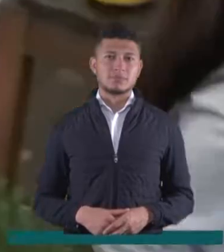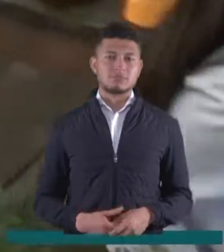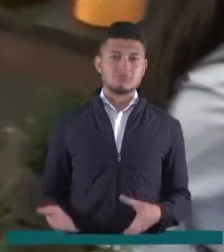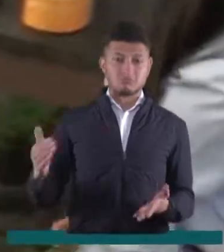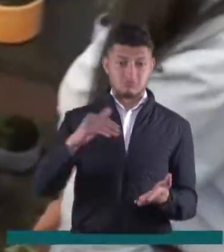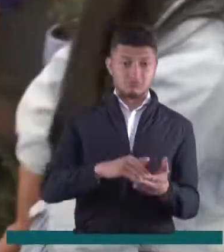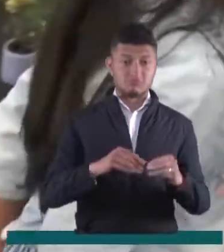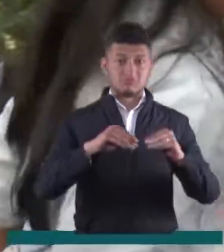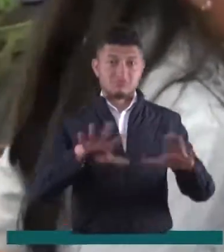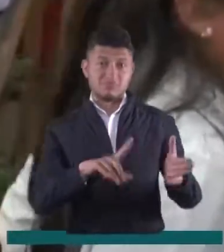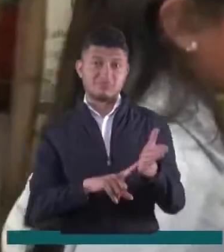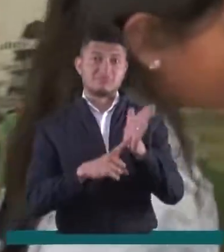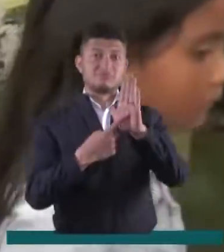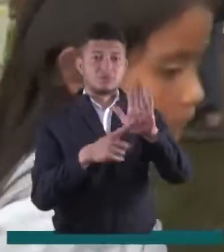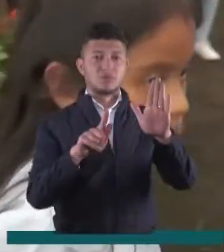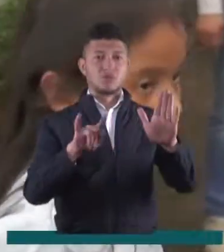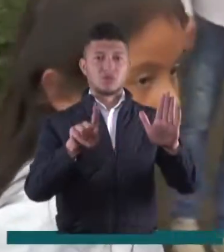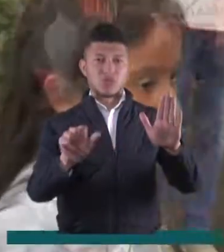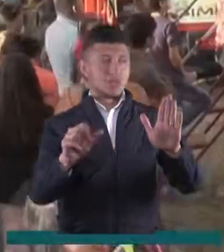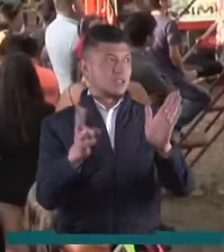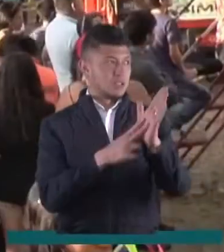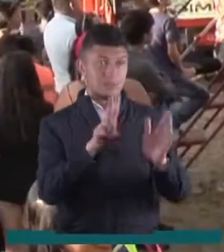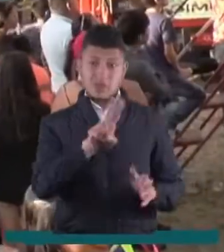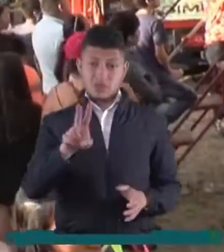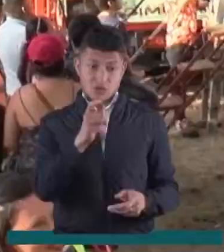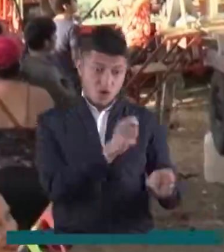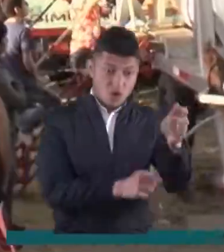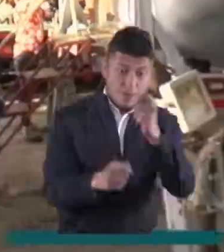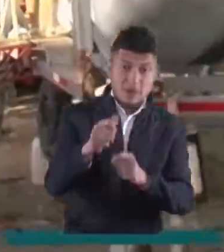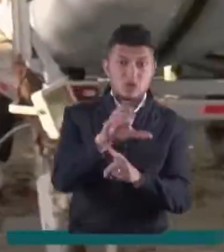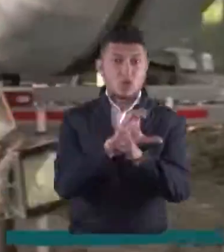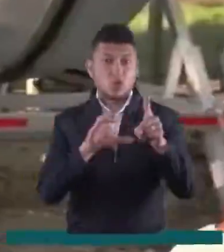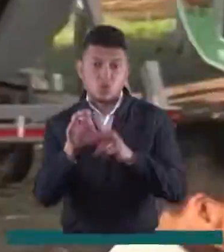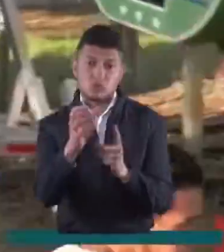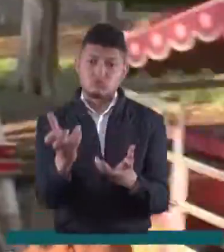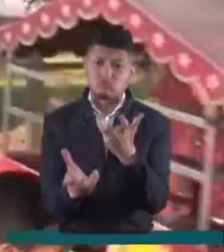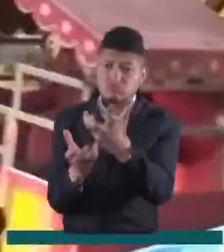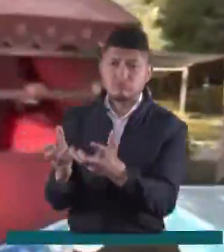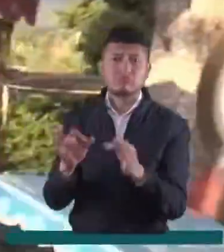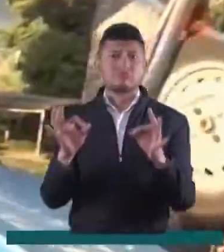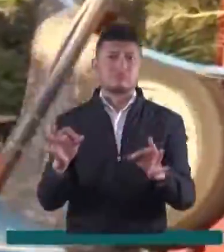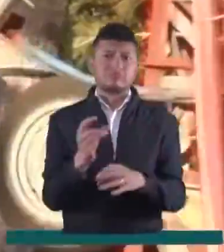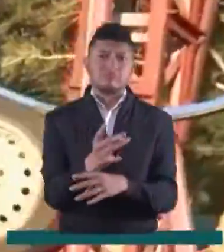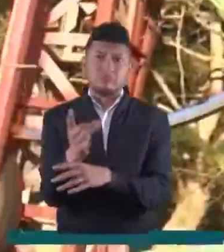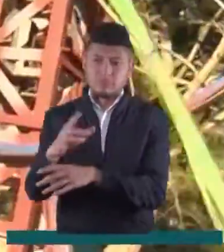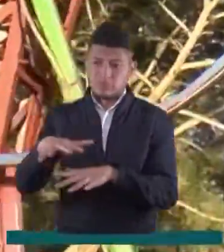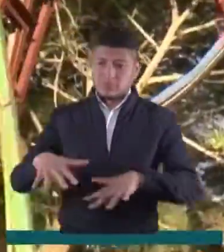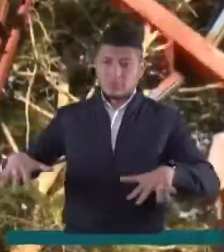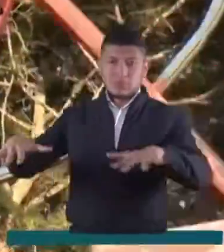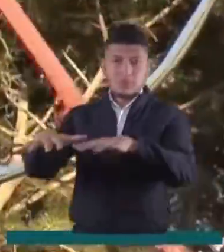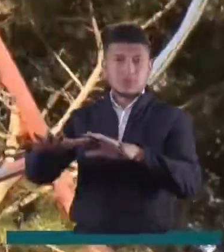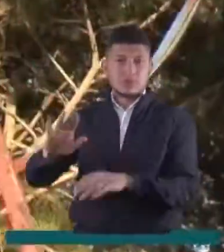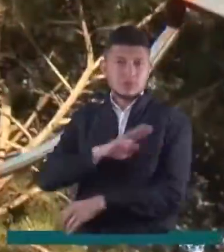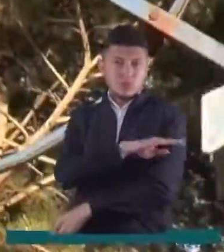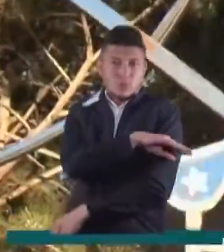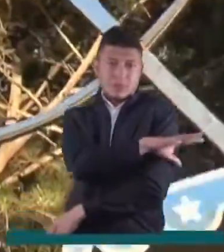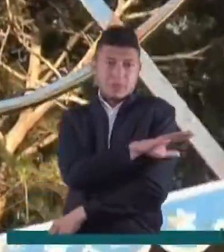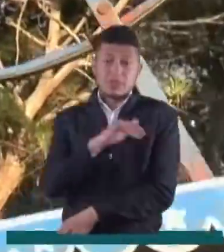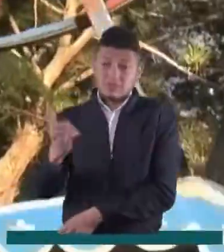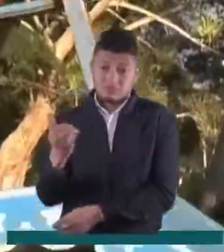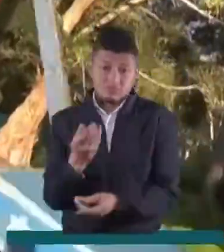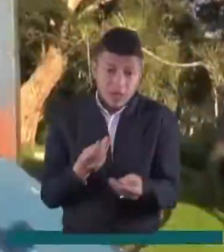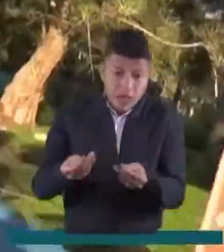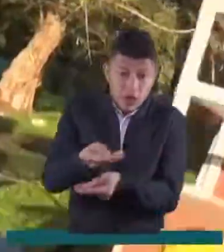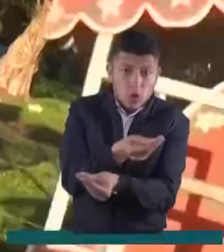Vuelve Expofusa 2022, el evento más importante de comercio, cultura y gastronomía de toda la provincia de Sumapaz, que le apuesta a la